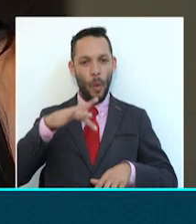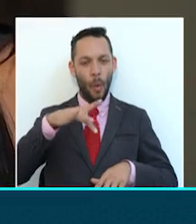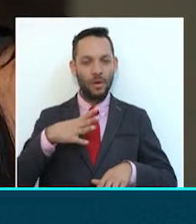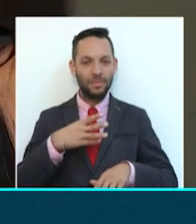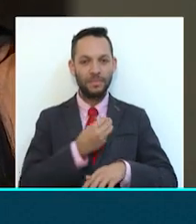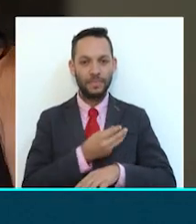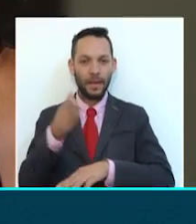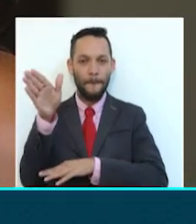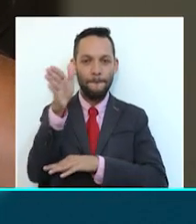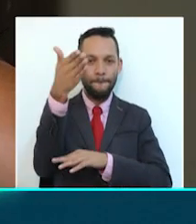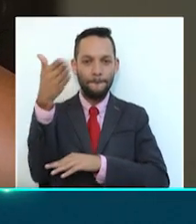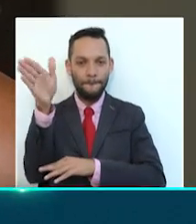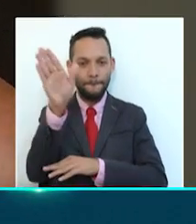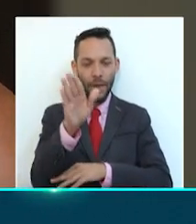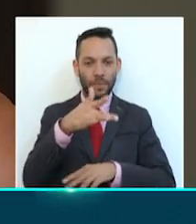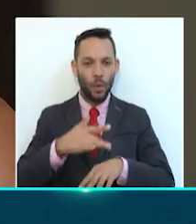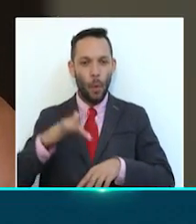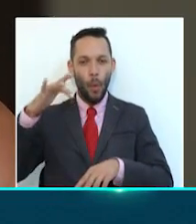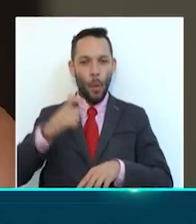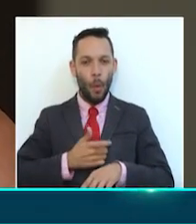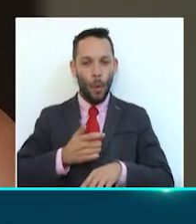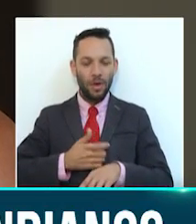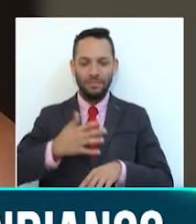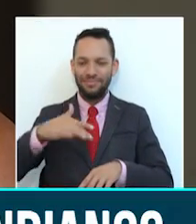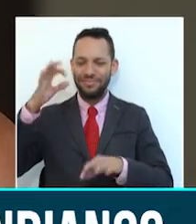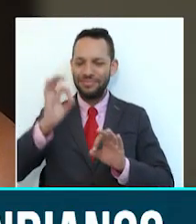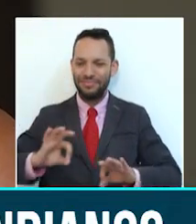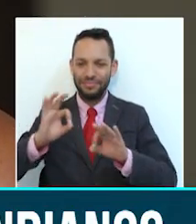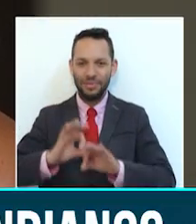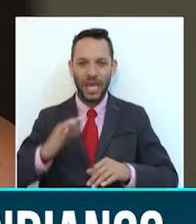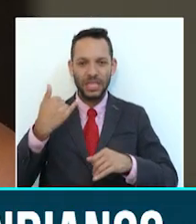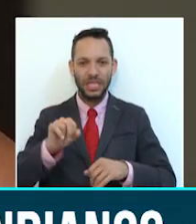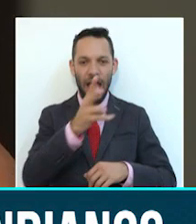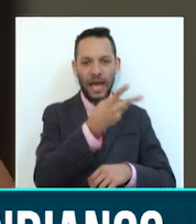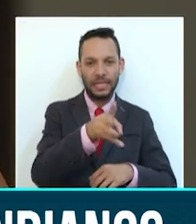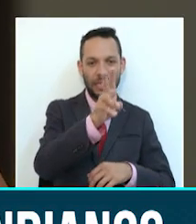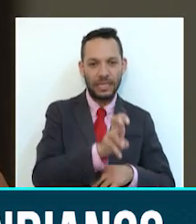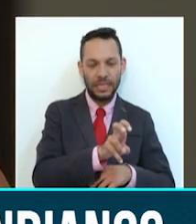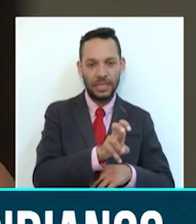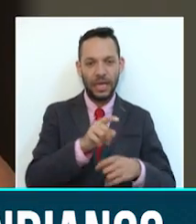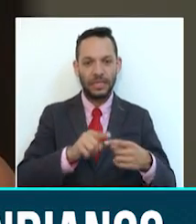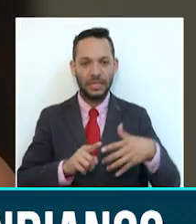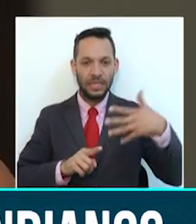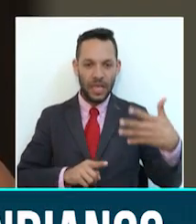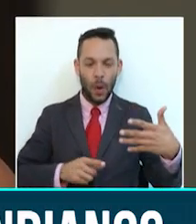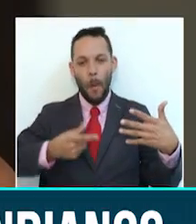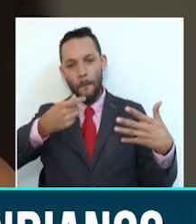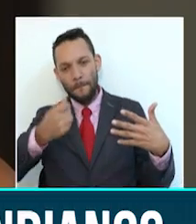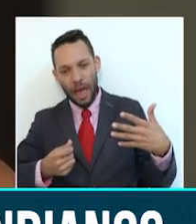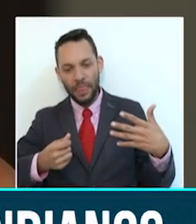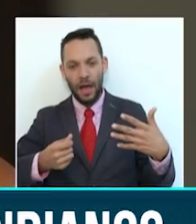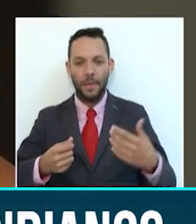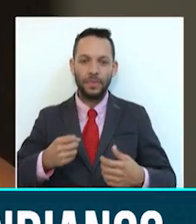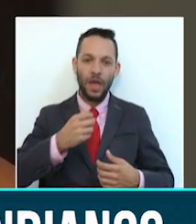la primer medalla de oro para el departamento del Quindío, y hasta ahora hemos acumulado ya 17 medallas, 5 de plata y llevamos 12 de